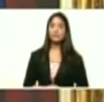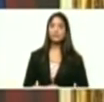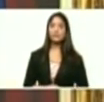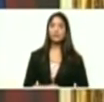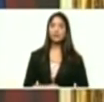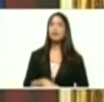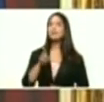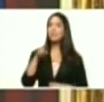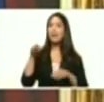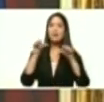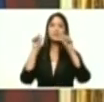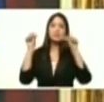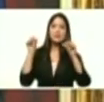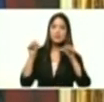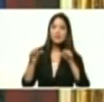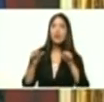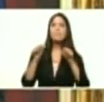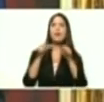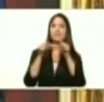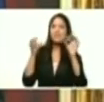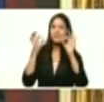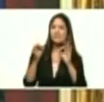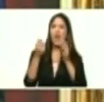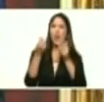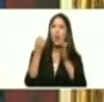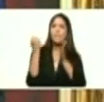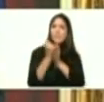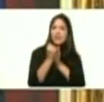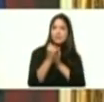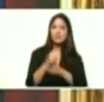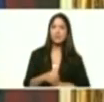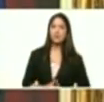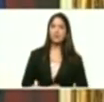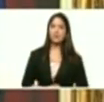igualmente, sistema, para la fijación, de los precios, lo caotizaron,